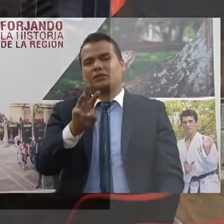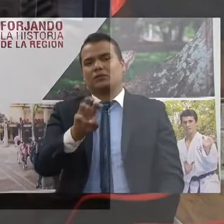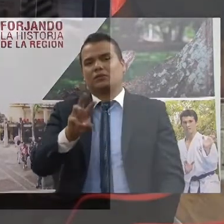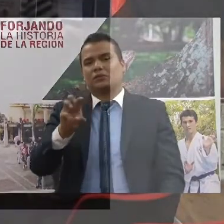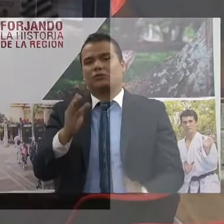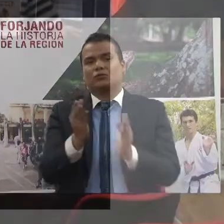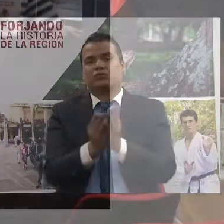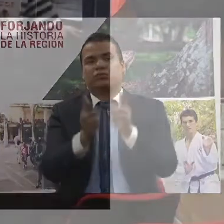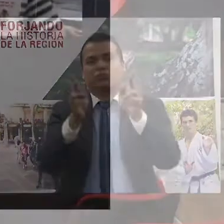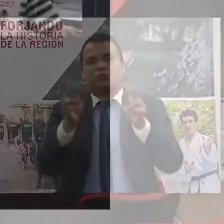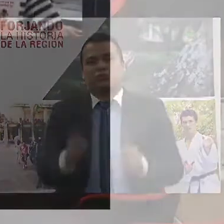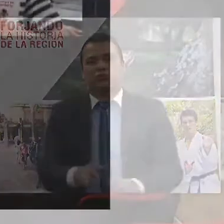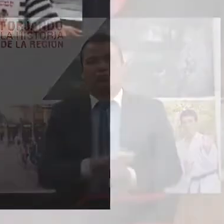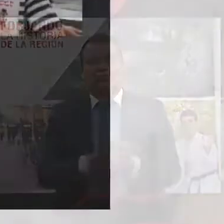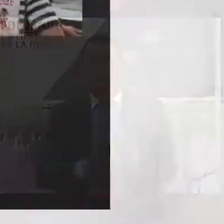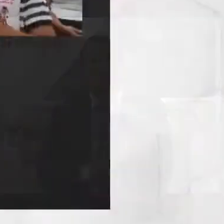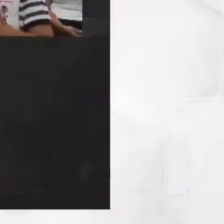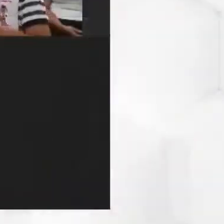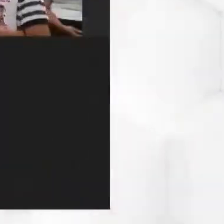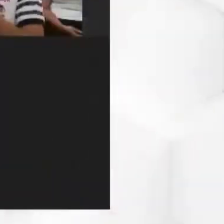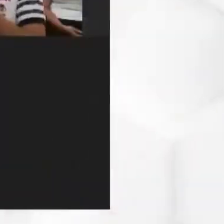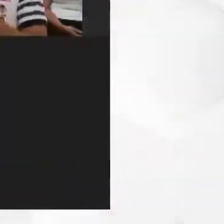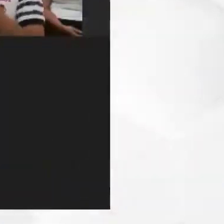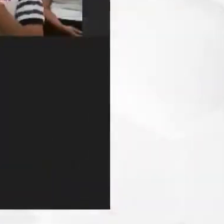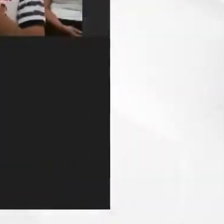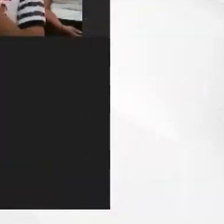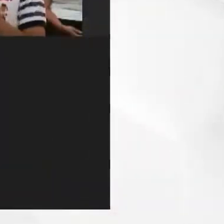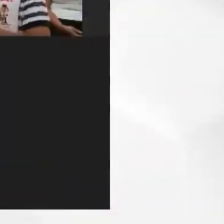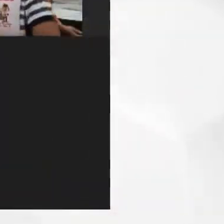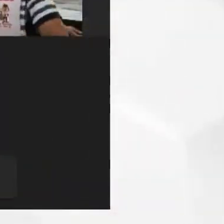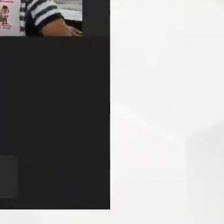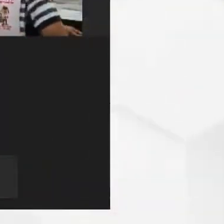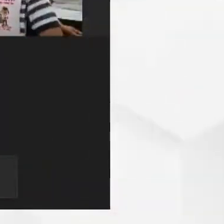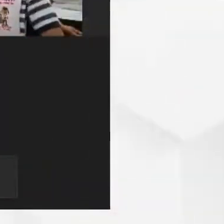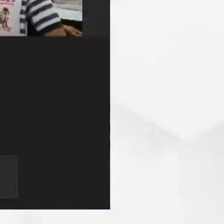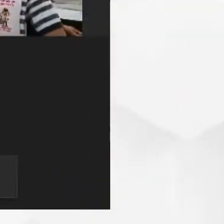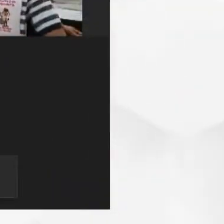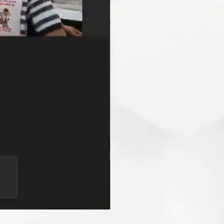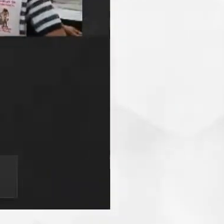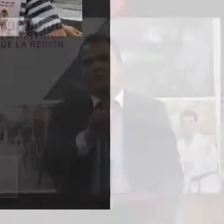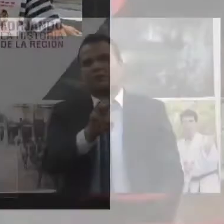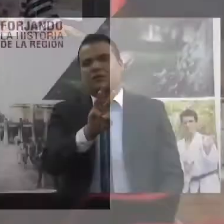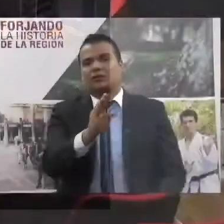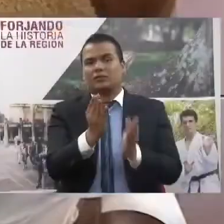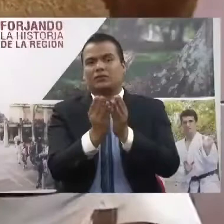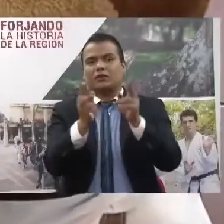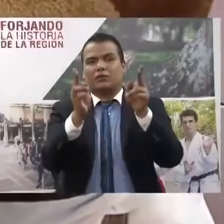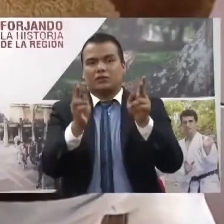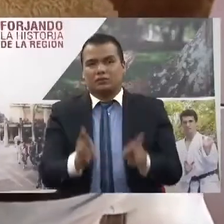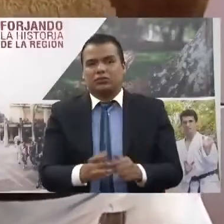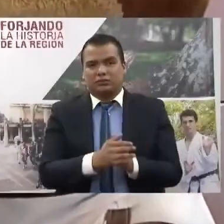1.688 graduandos, de los cuales de la sede Cali cuenta con 963 graduandos